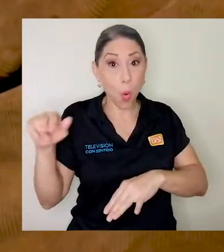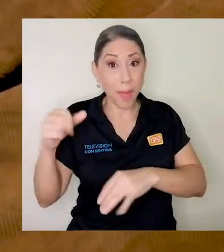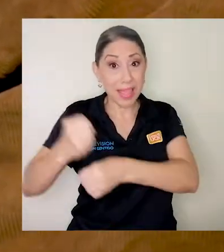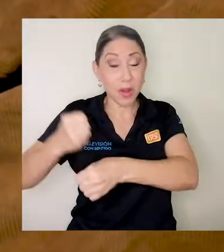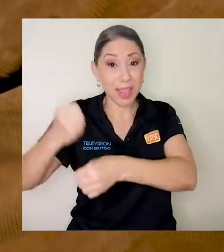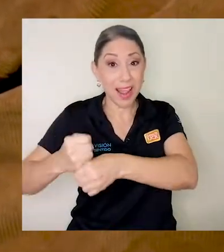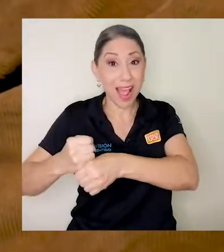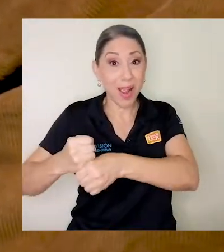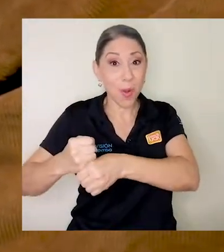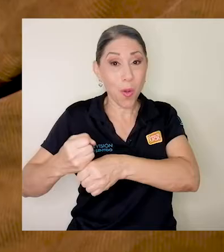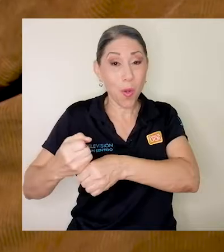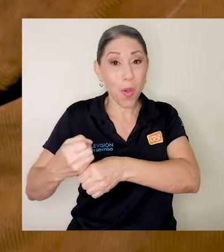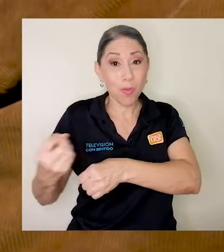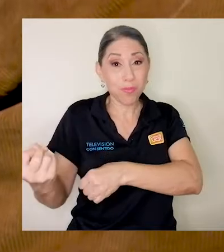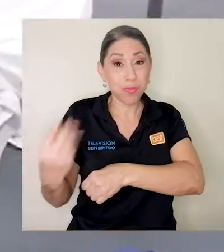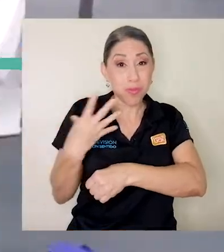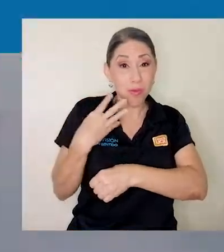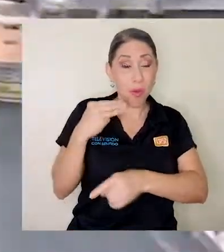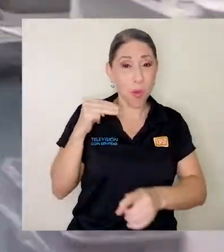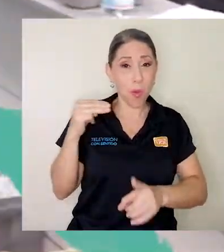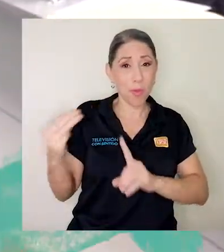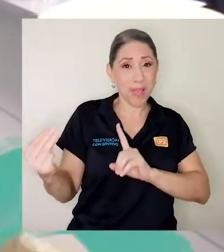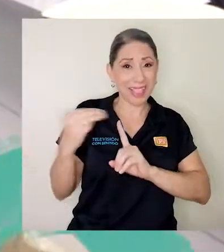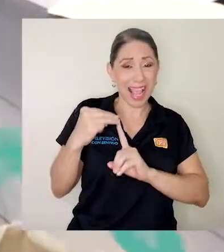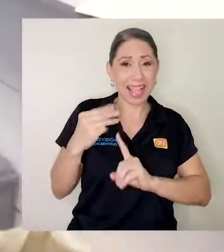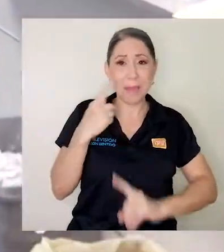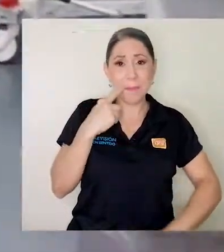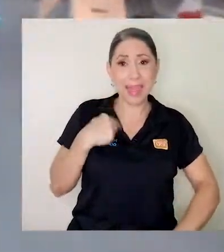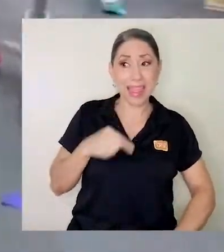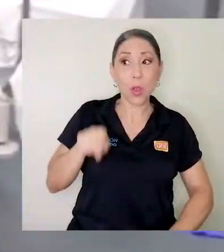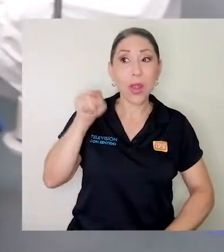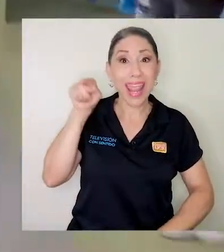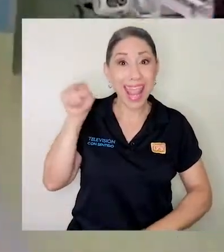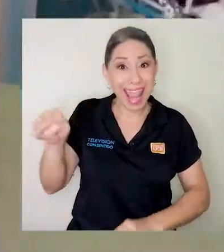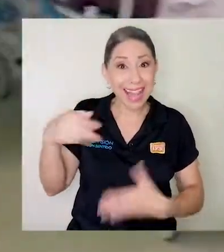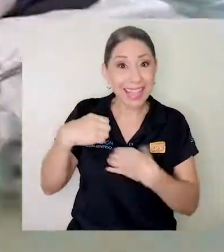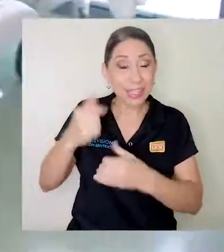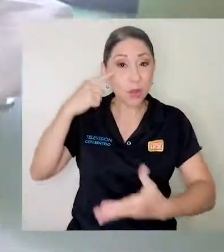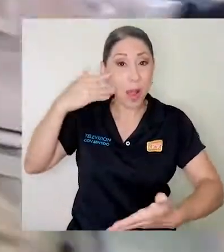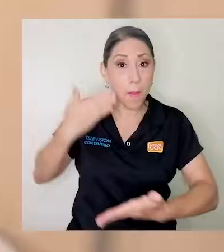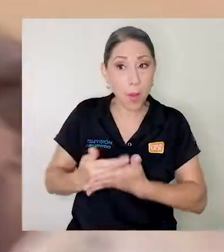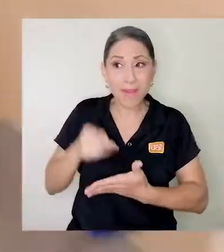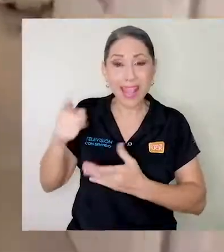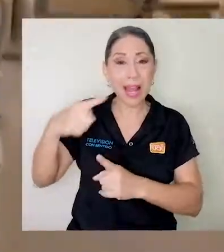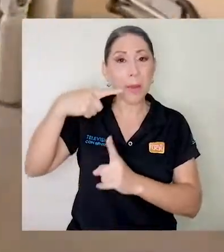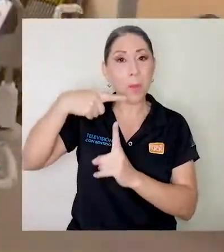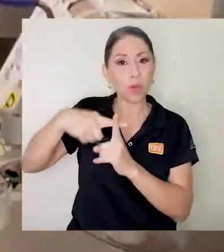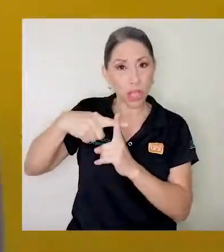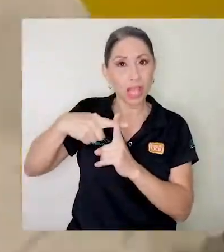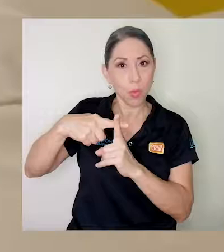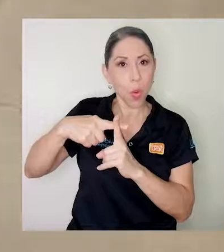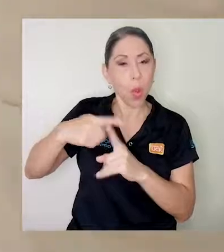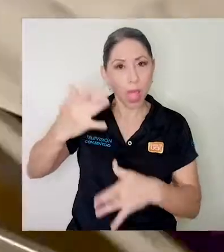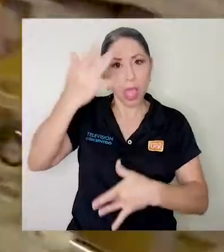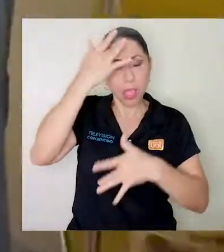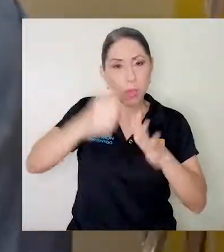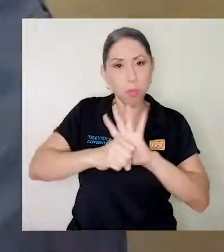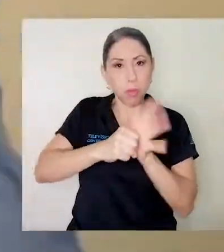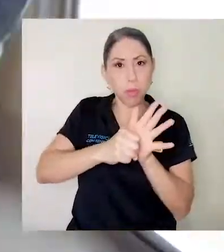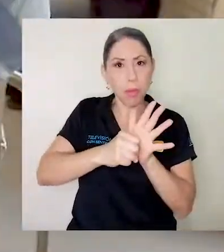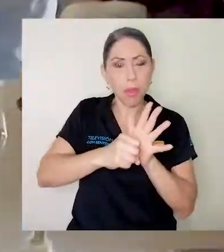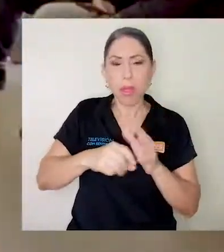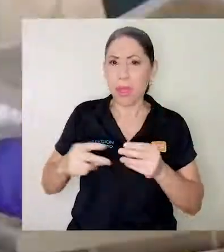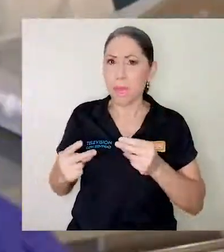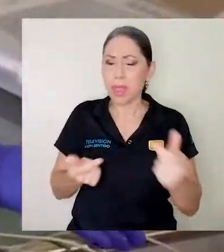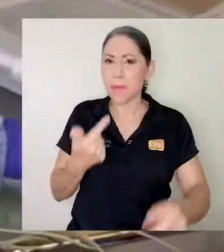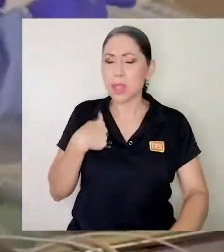tenido contacto con paciente contaminado, y me dice que él había salido positivo. Entonces yo